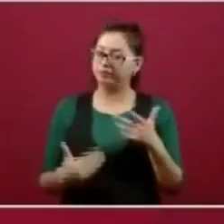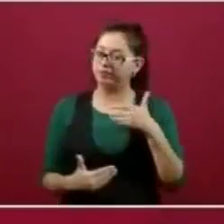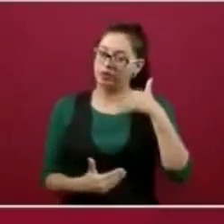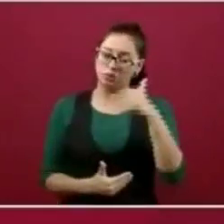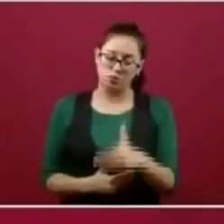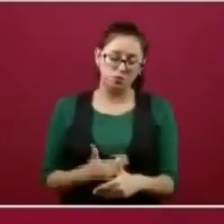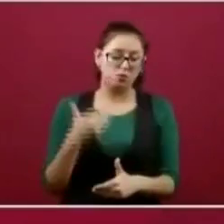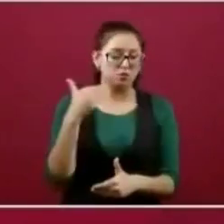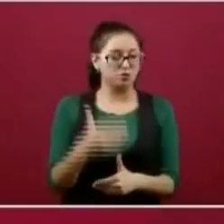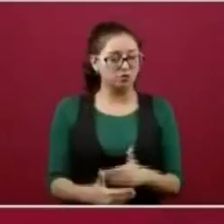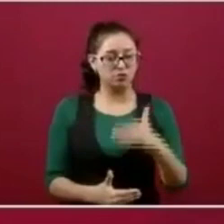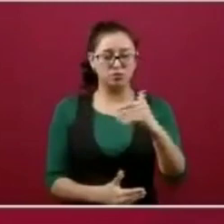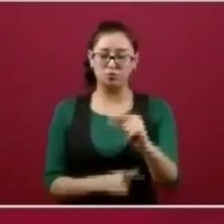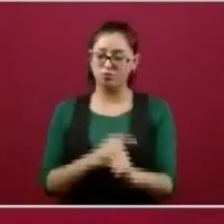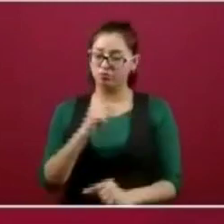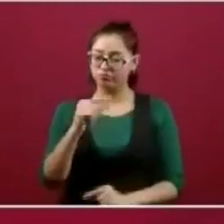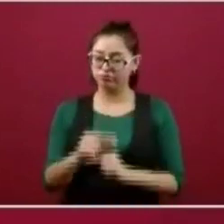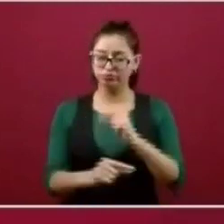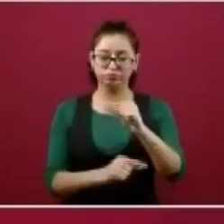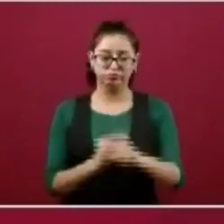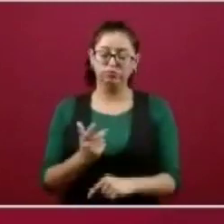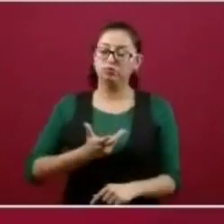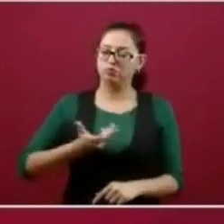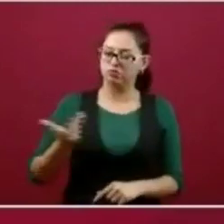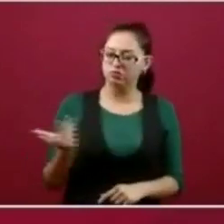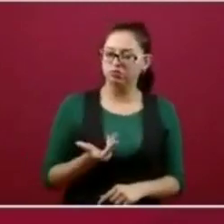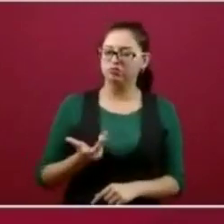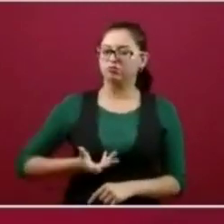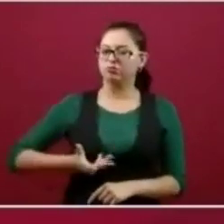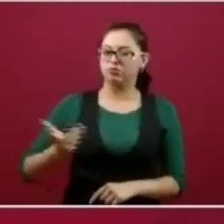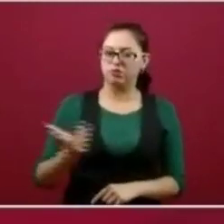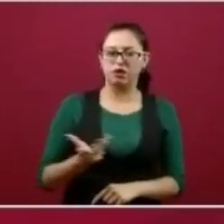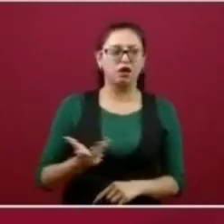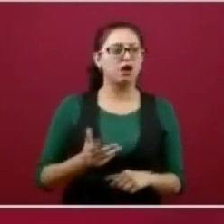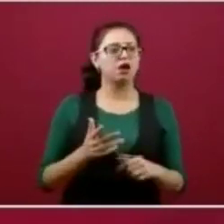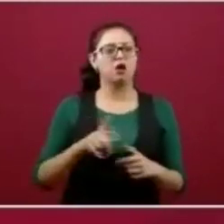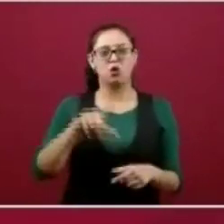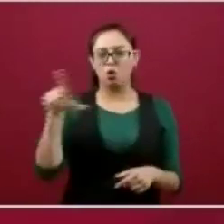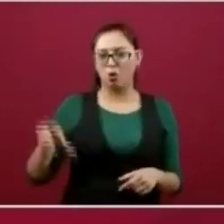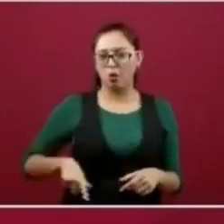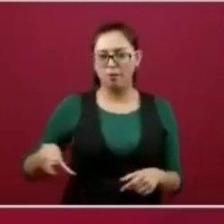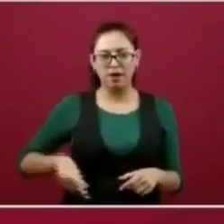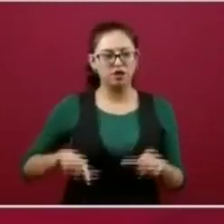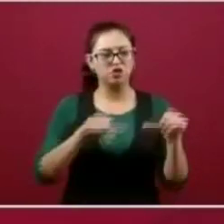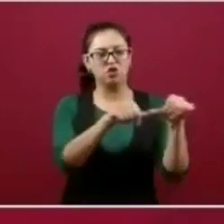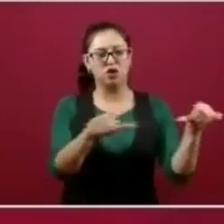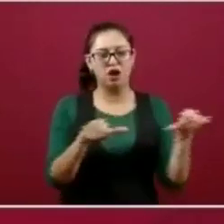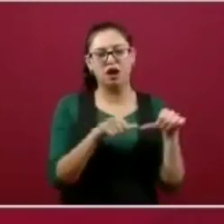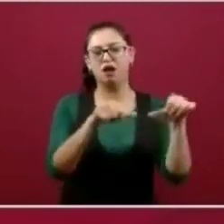proceso que se está llevando a cabo en todas las áreas de gobierno.